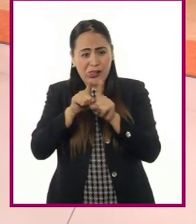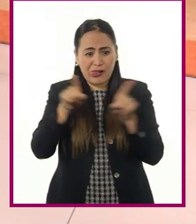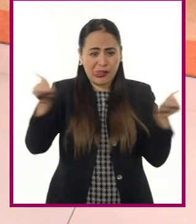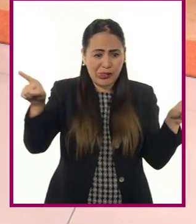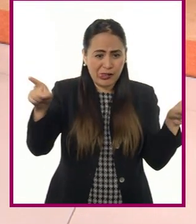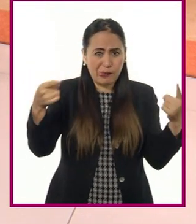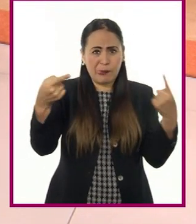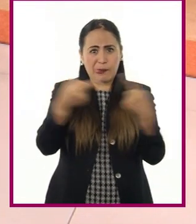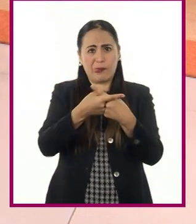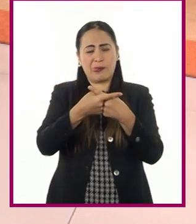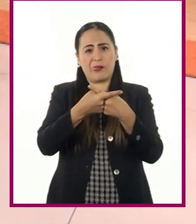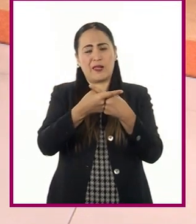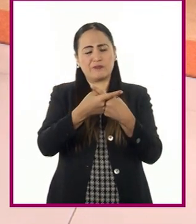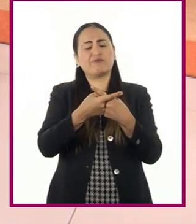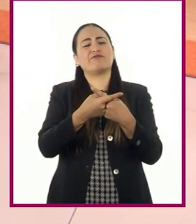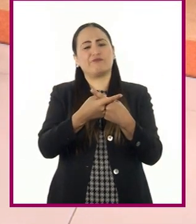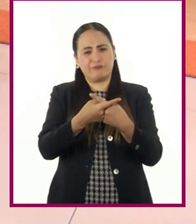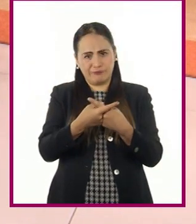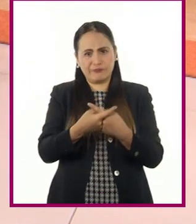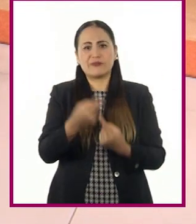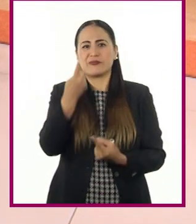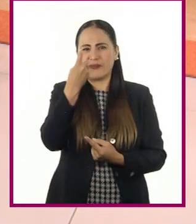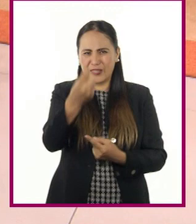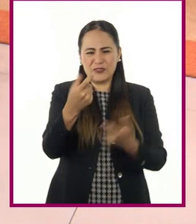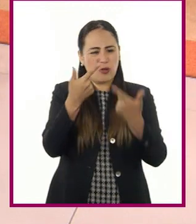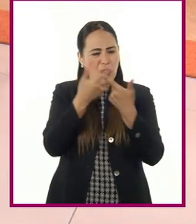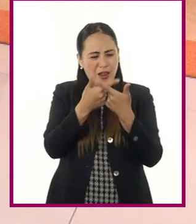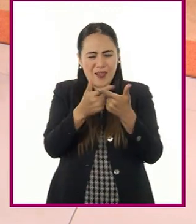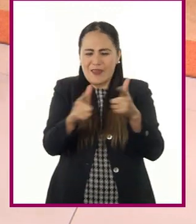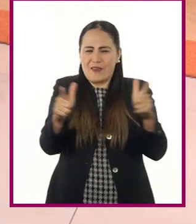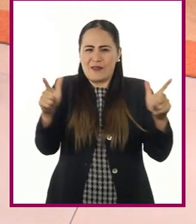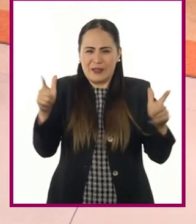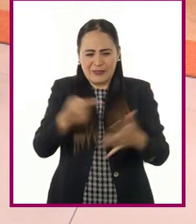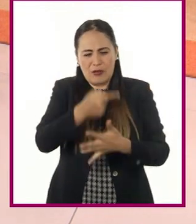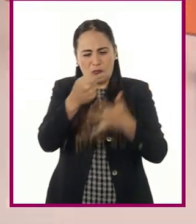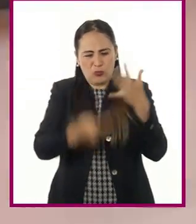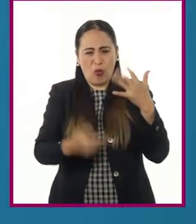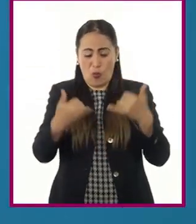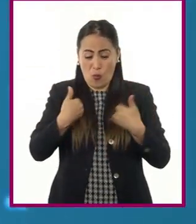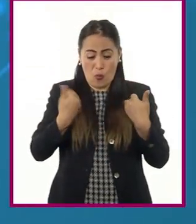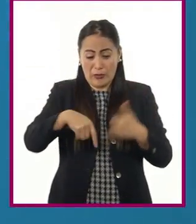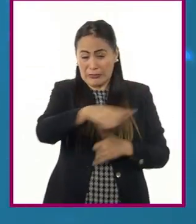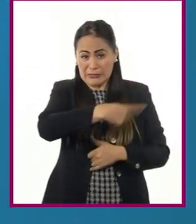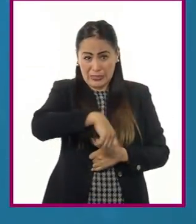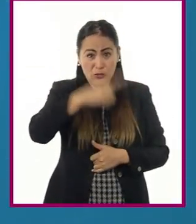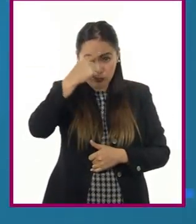cultura. Así, ejercer la libertad es todo un reto para estos jóvenes.